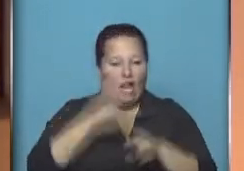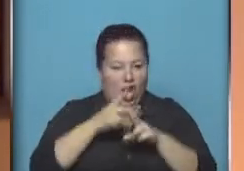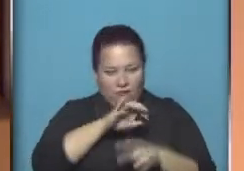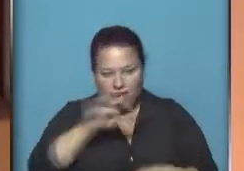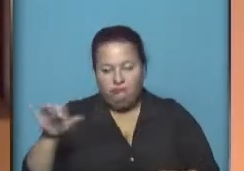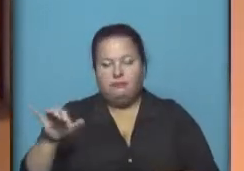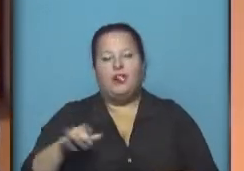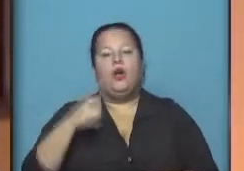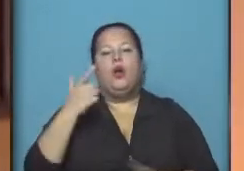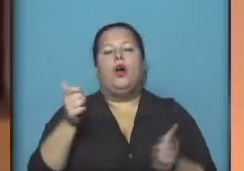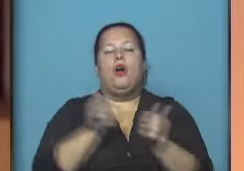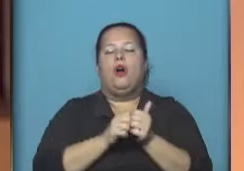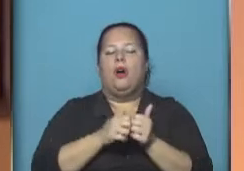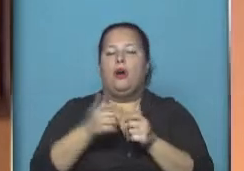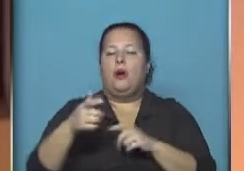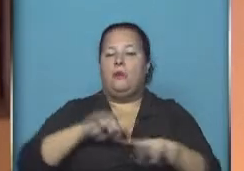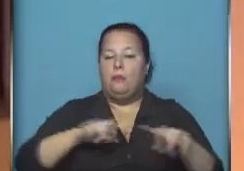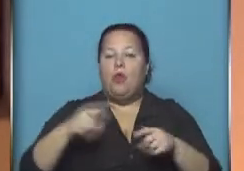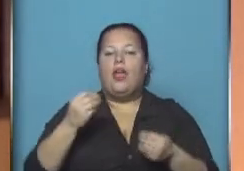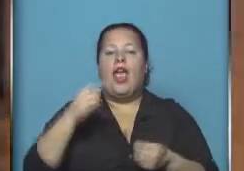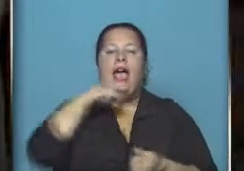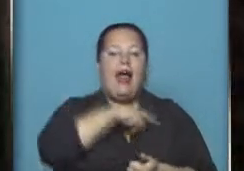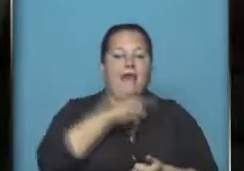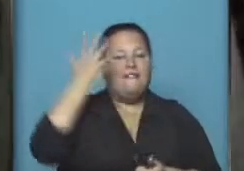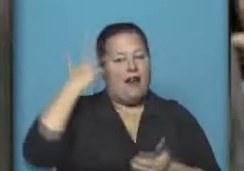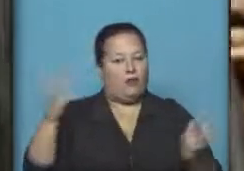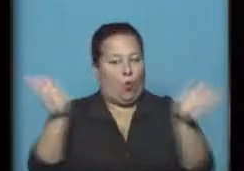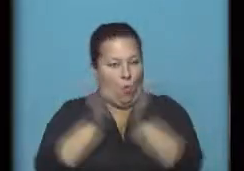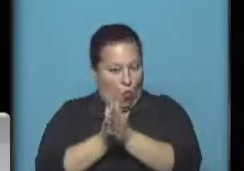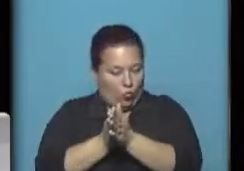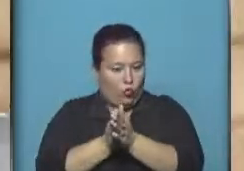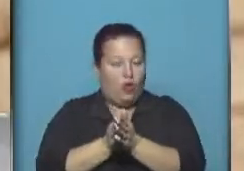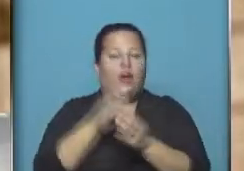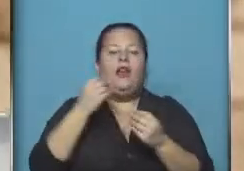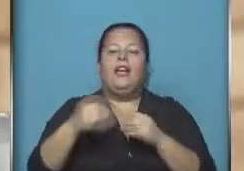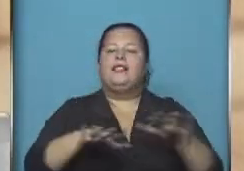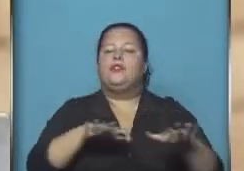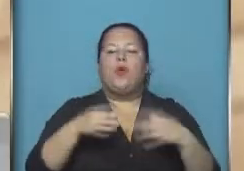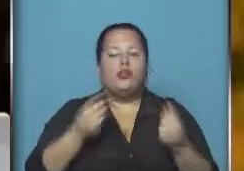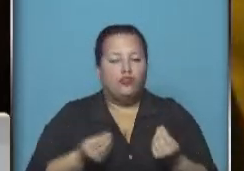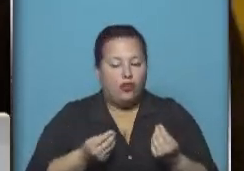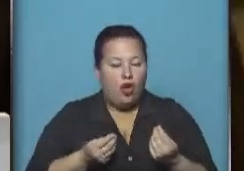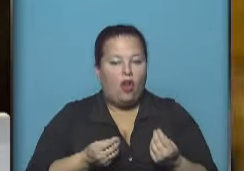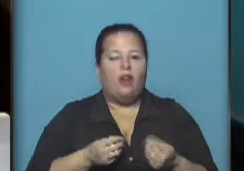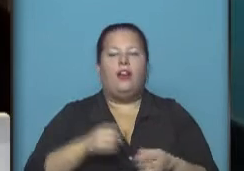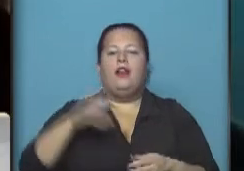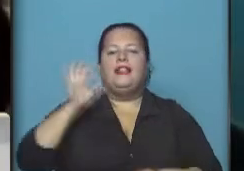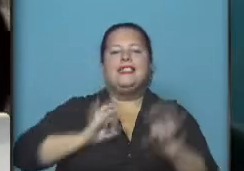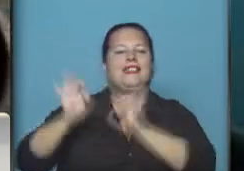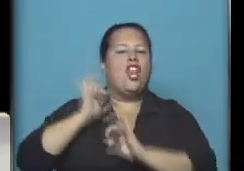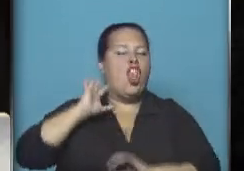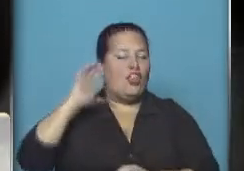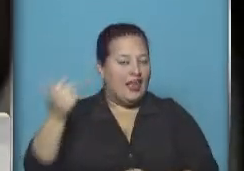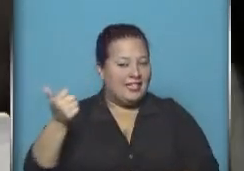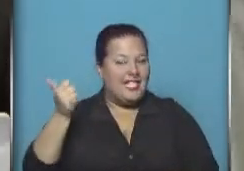nombre de una coproducción que llega desde Alemania y Francia y que sitúa la acción en el siglo XVI con